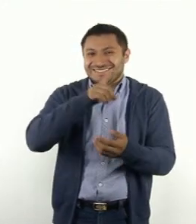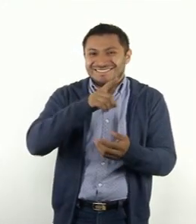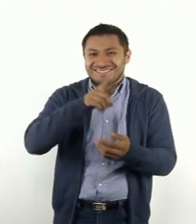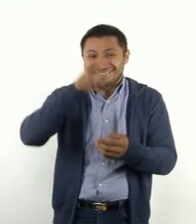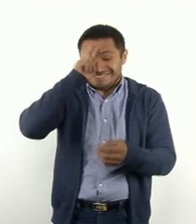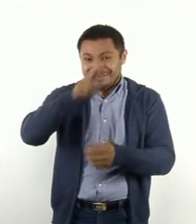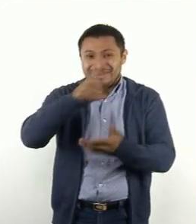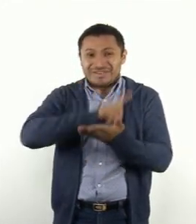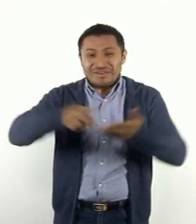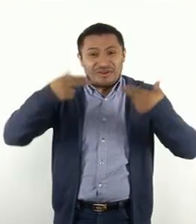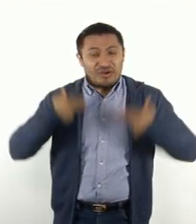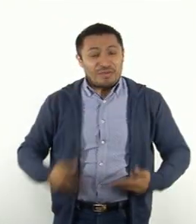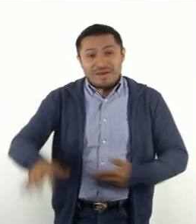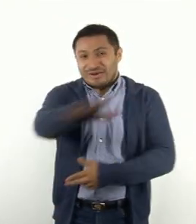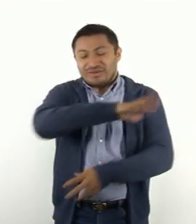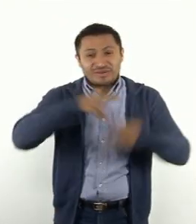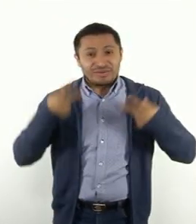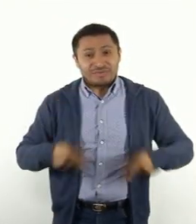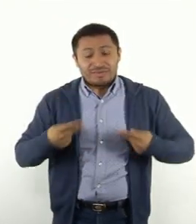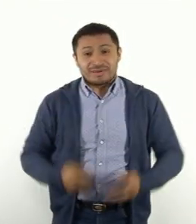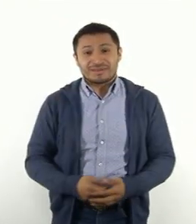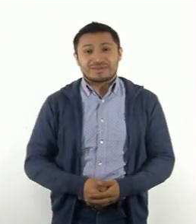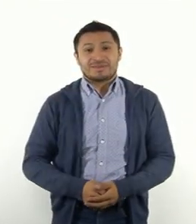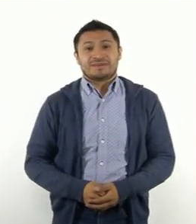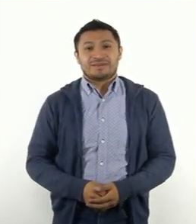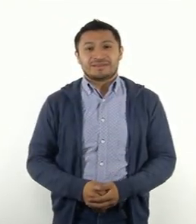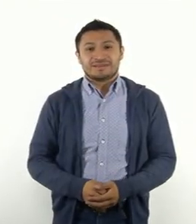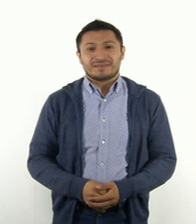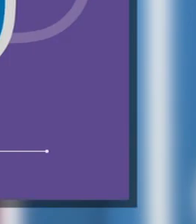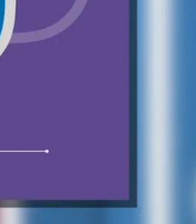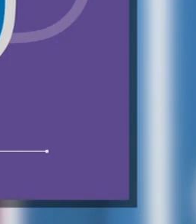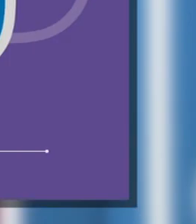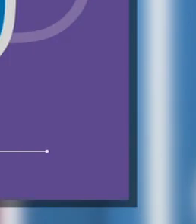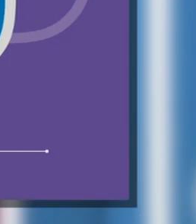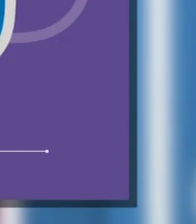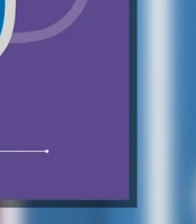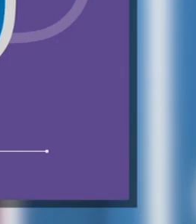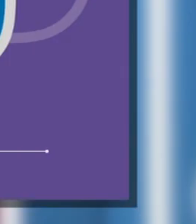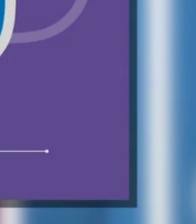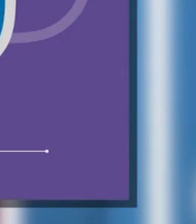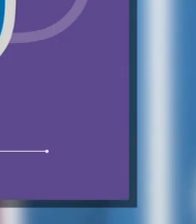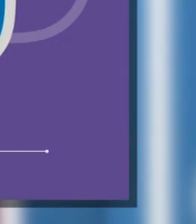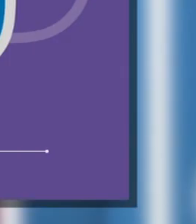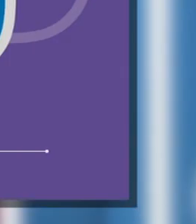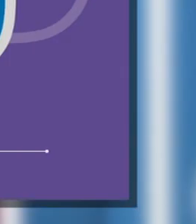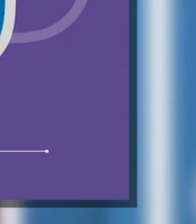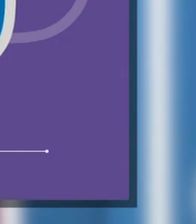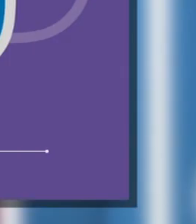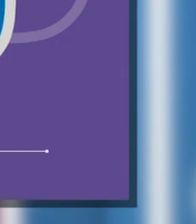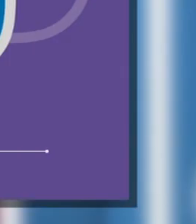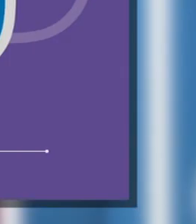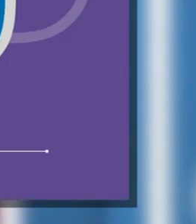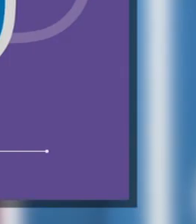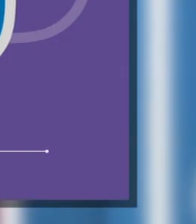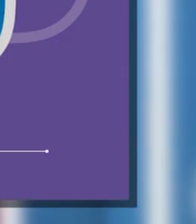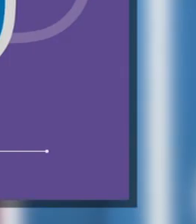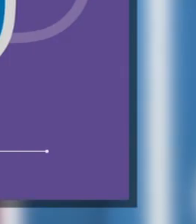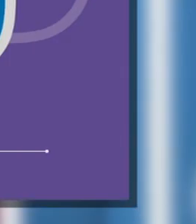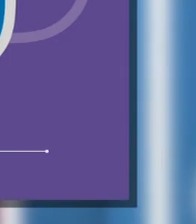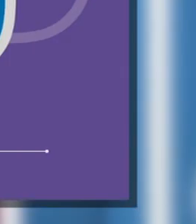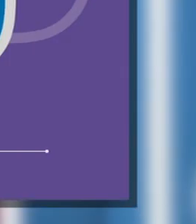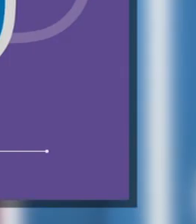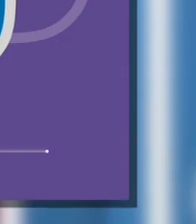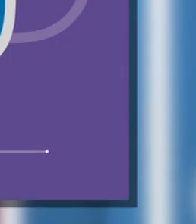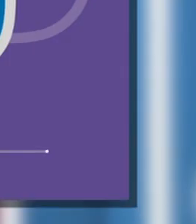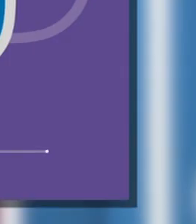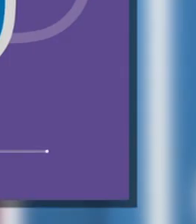otras personas. Lo expuesto me recuerda ahora una frase de Nelson Mandela que dice: si